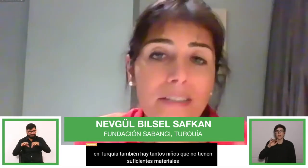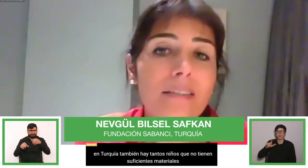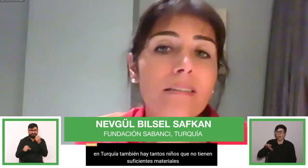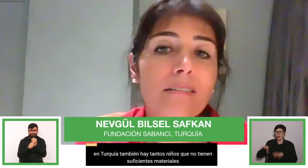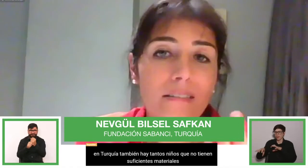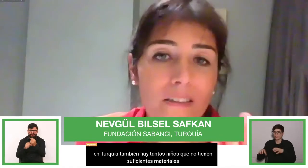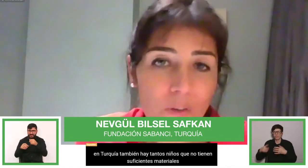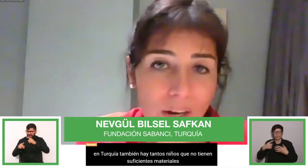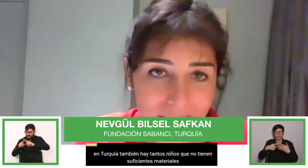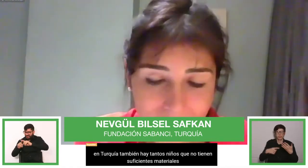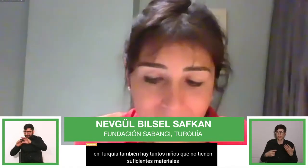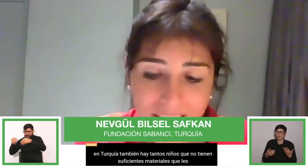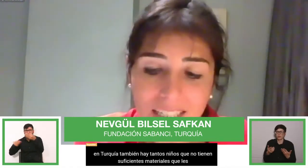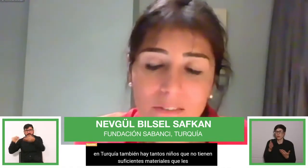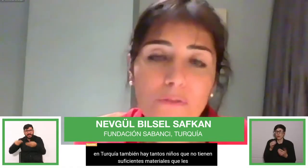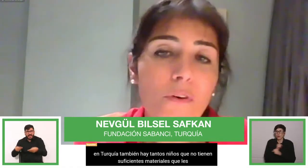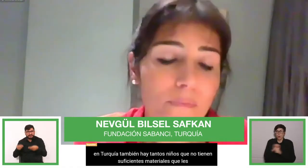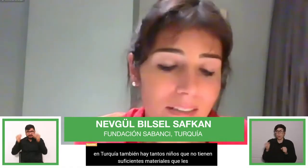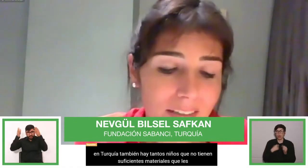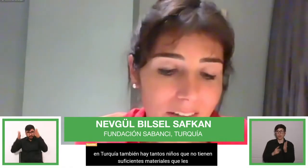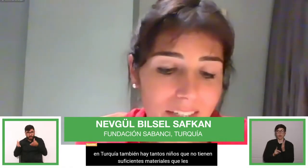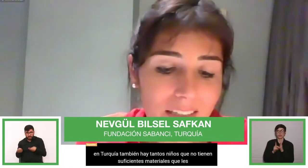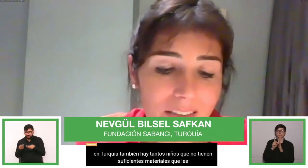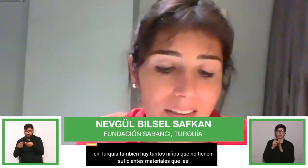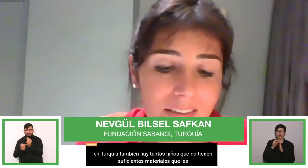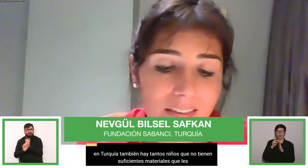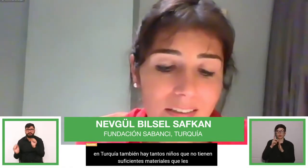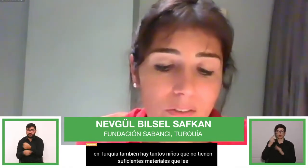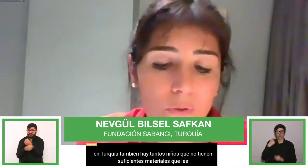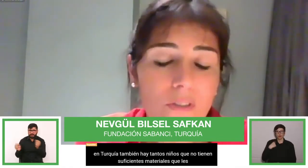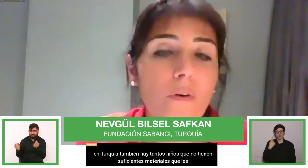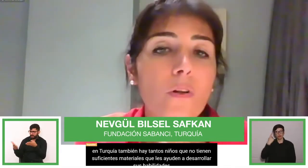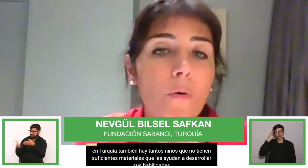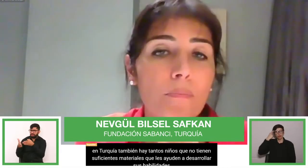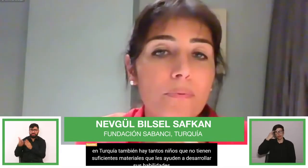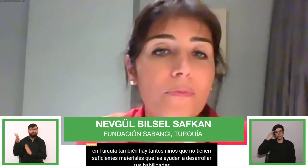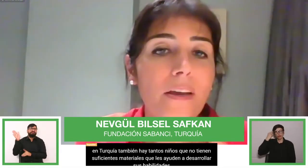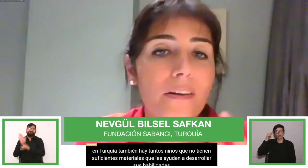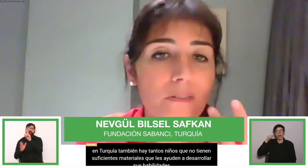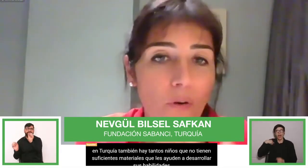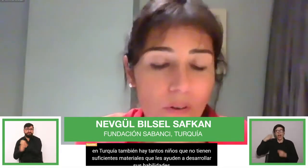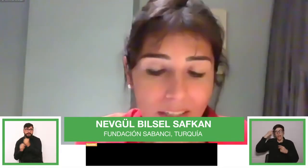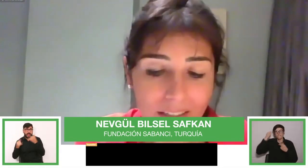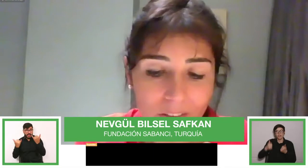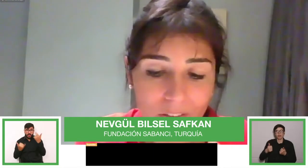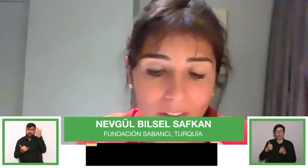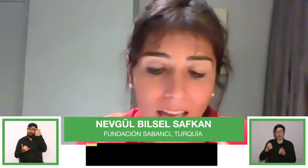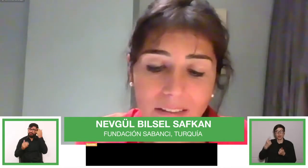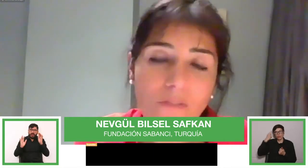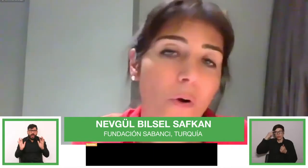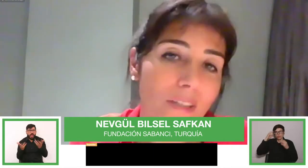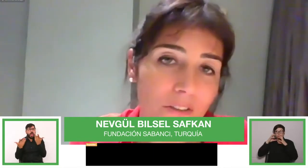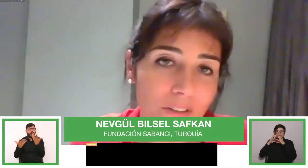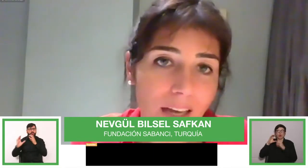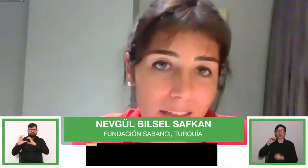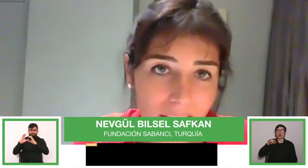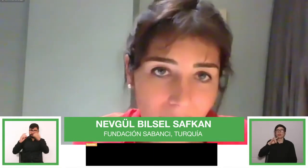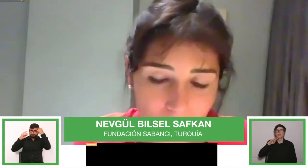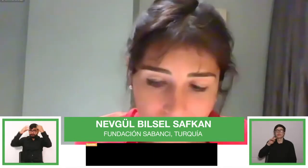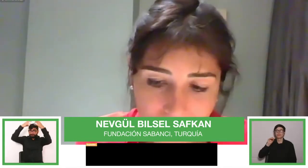Así que hay una gran necesidad de materiales para